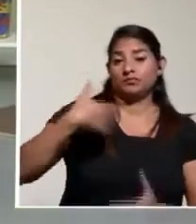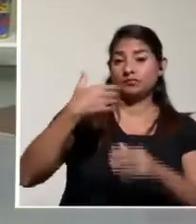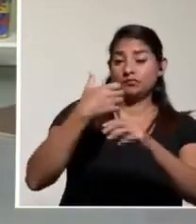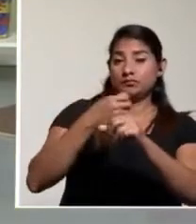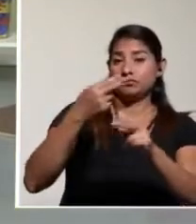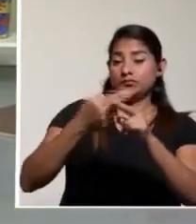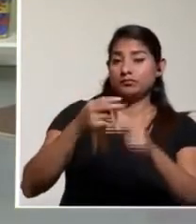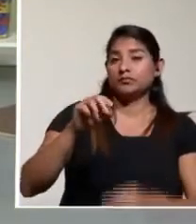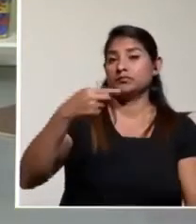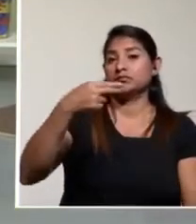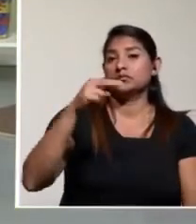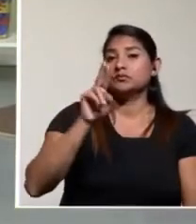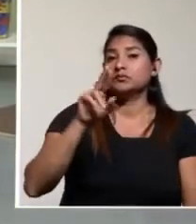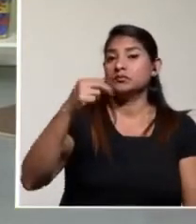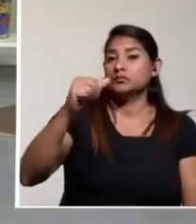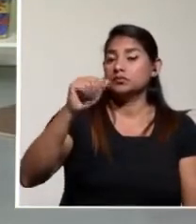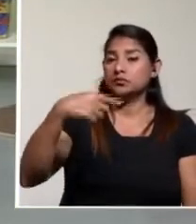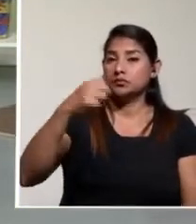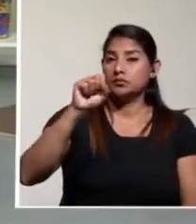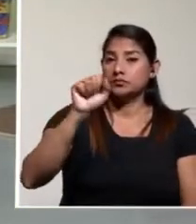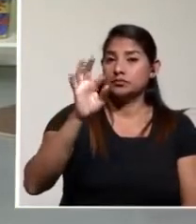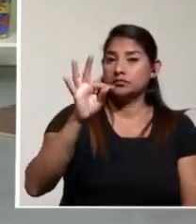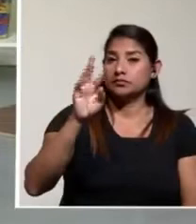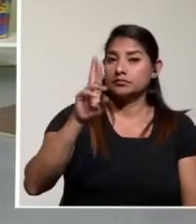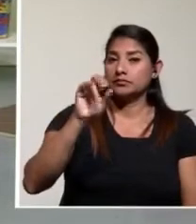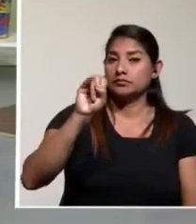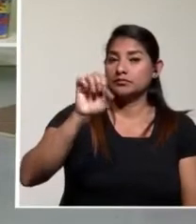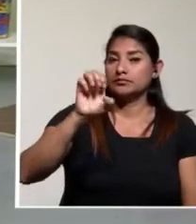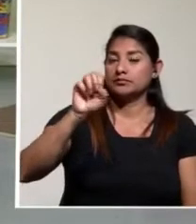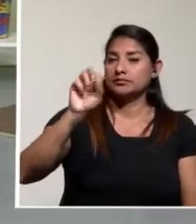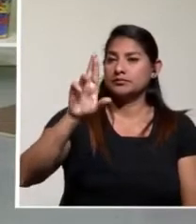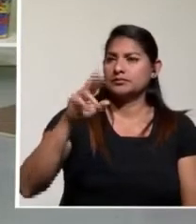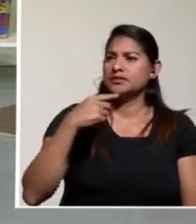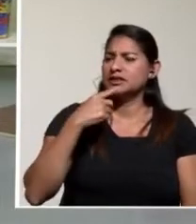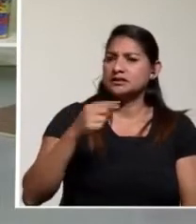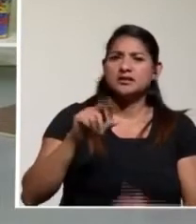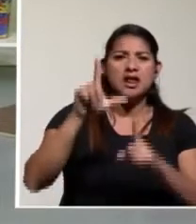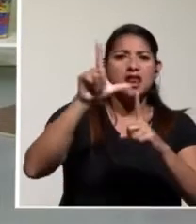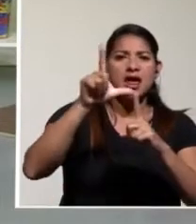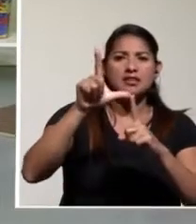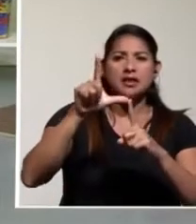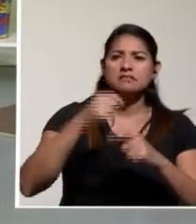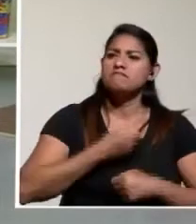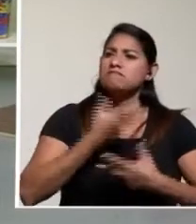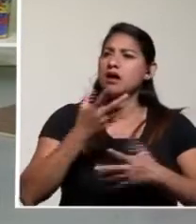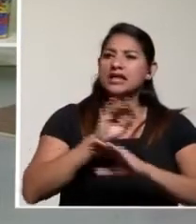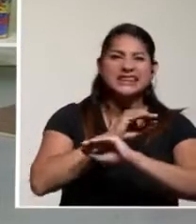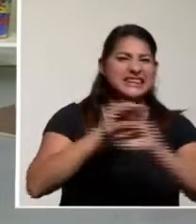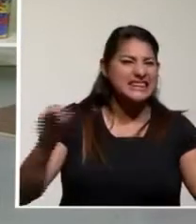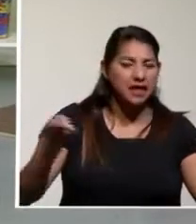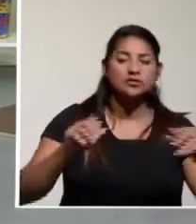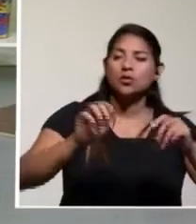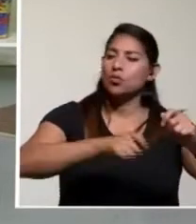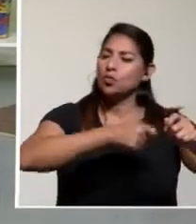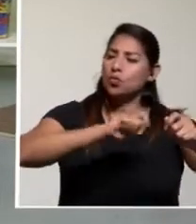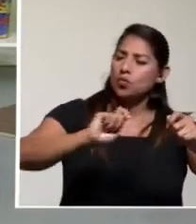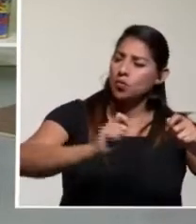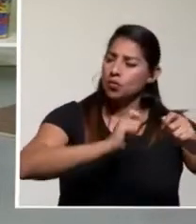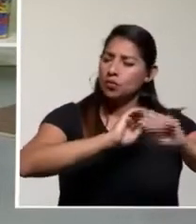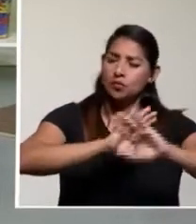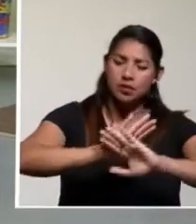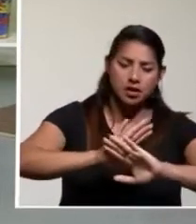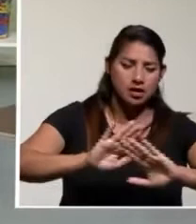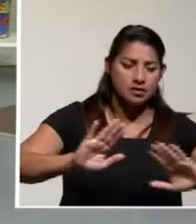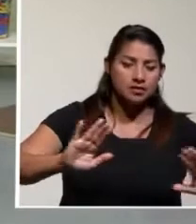que se llama Hugo Strasser. Y la música no tiene ninguna letra. No. Solo se escucha la música. Esta vez